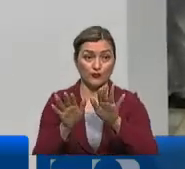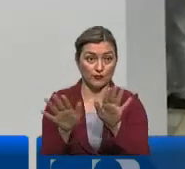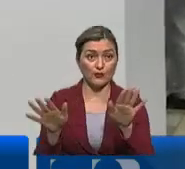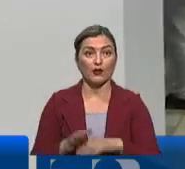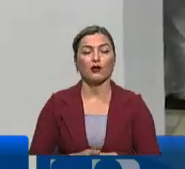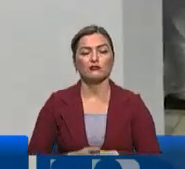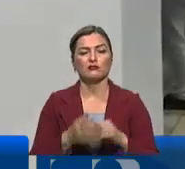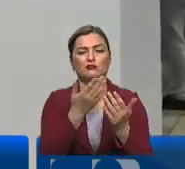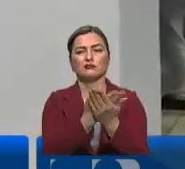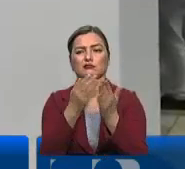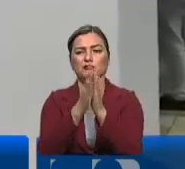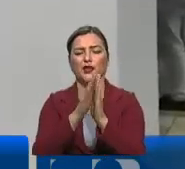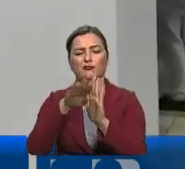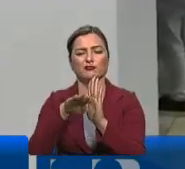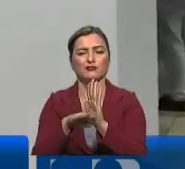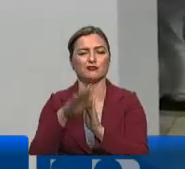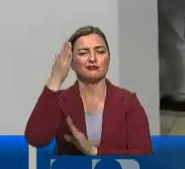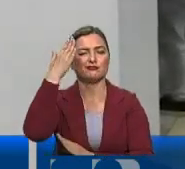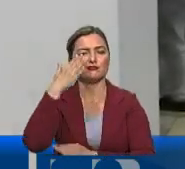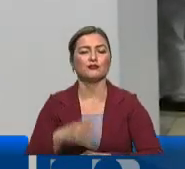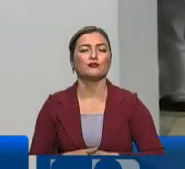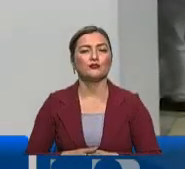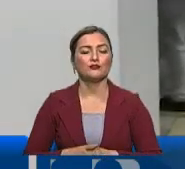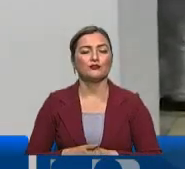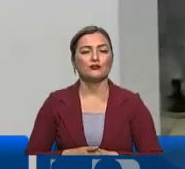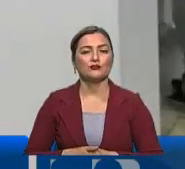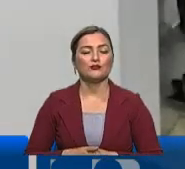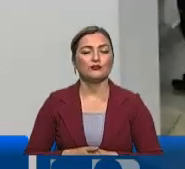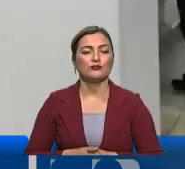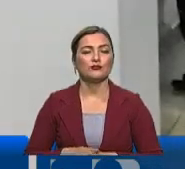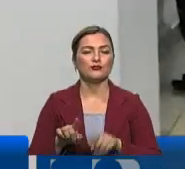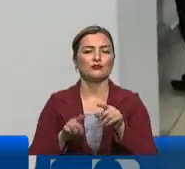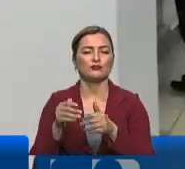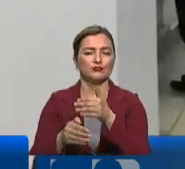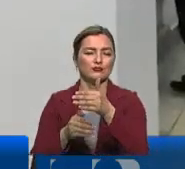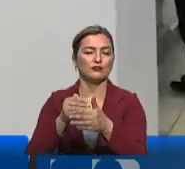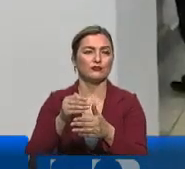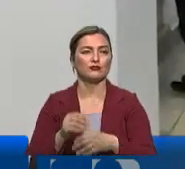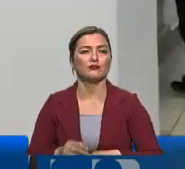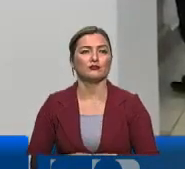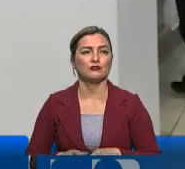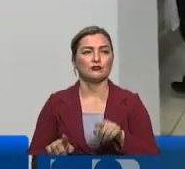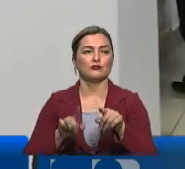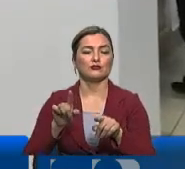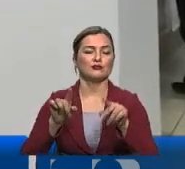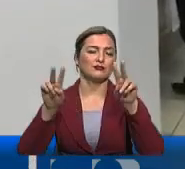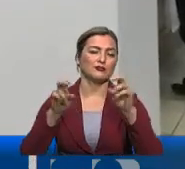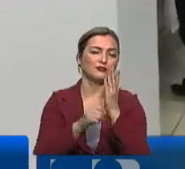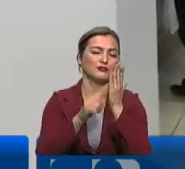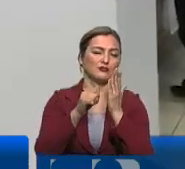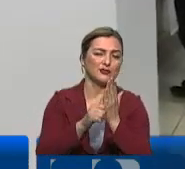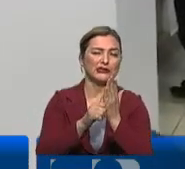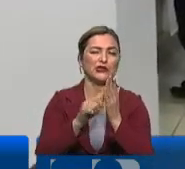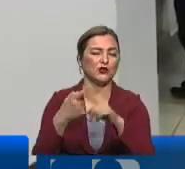los planteamientos, existen sobre el particular incluso algunos avances en ciertas carteras de Estado